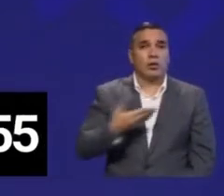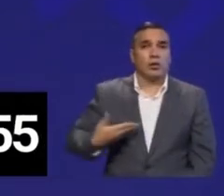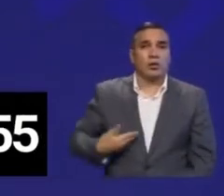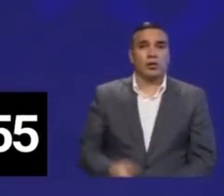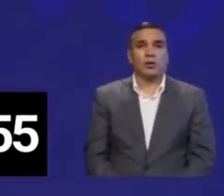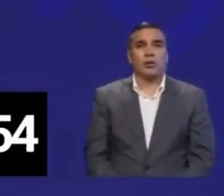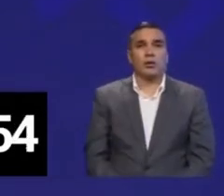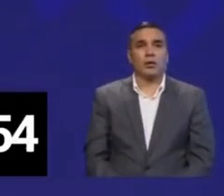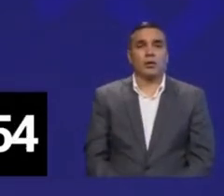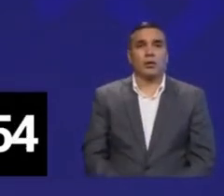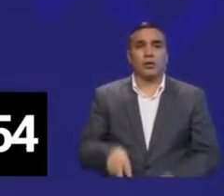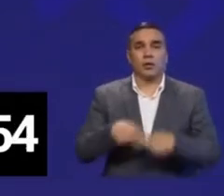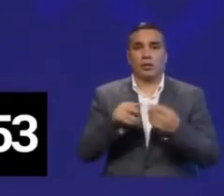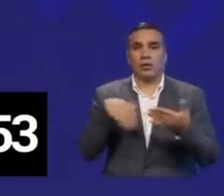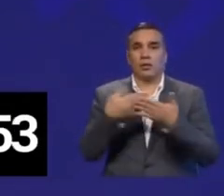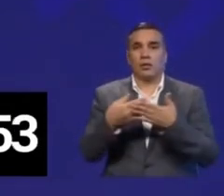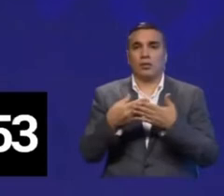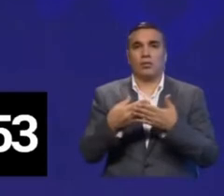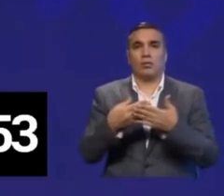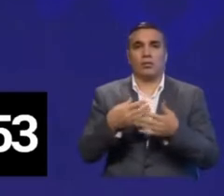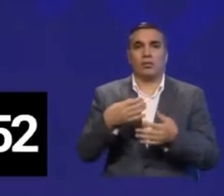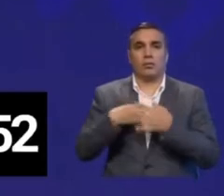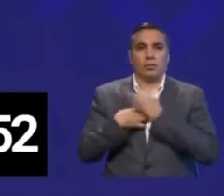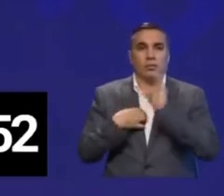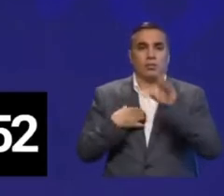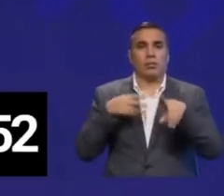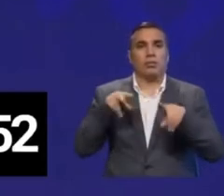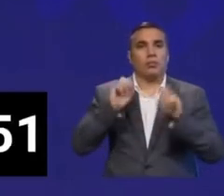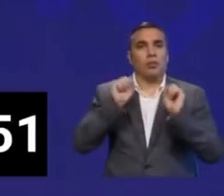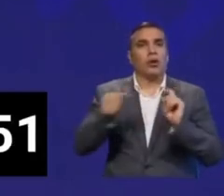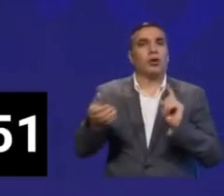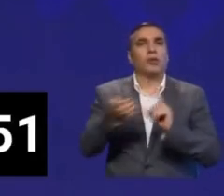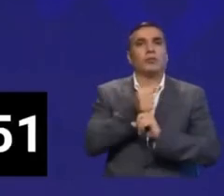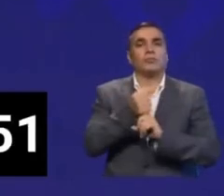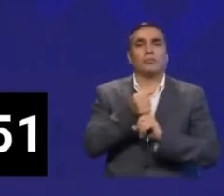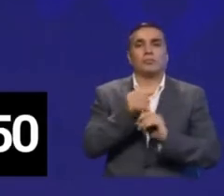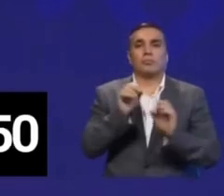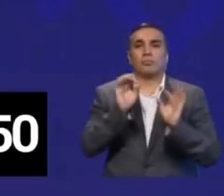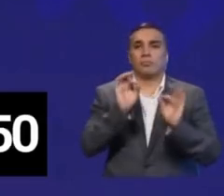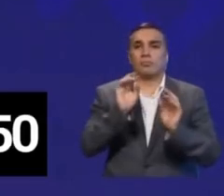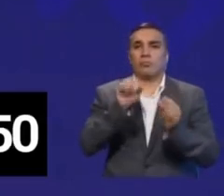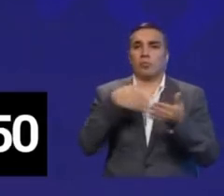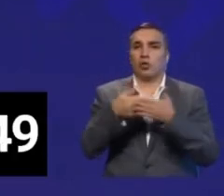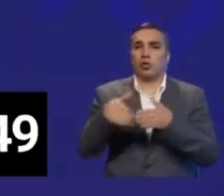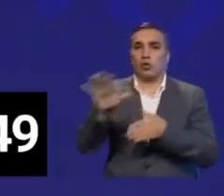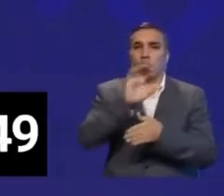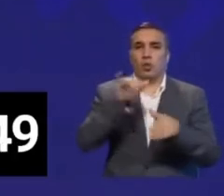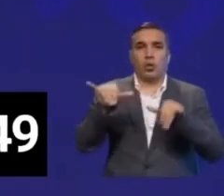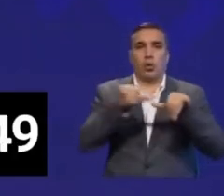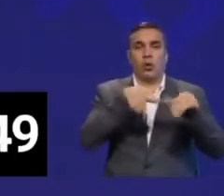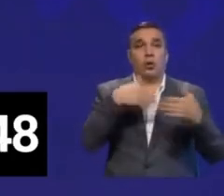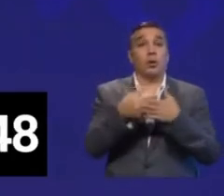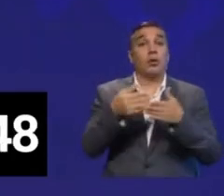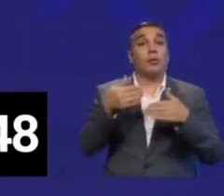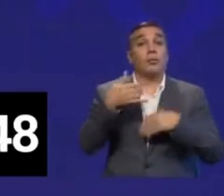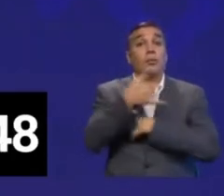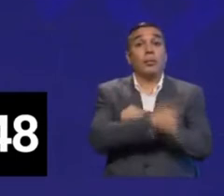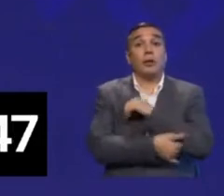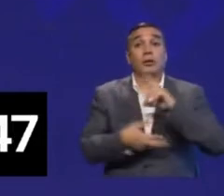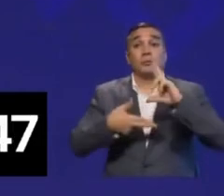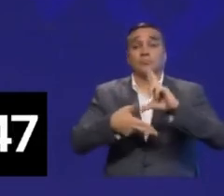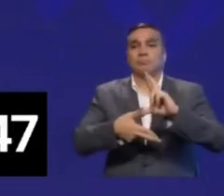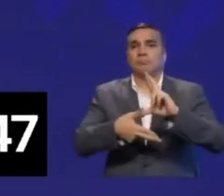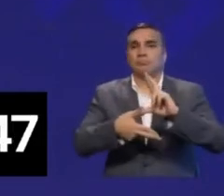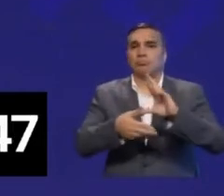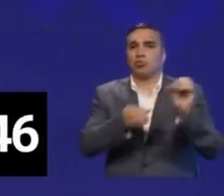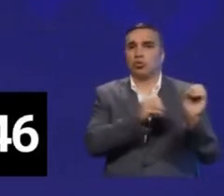vencer a la pandemia, logremos que haya una negociación regional que los países latinoamericanos nos unamos. Hay